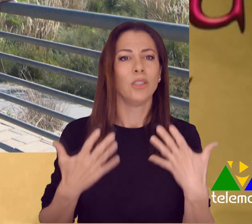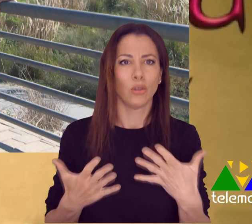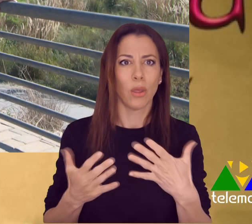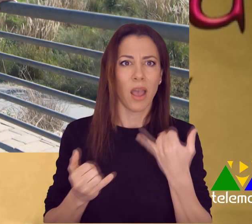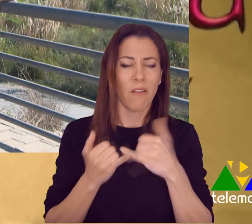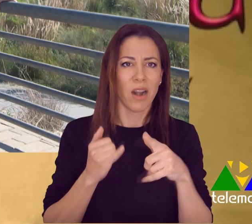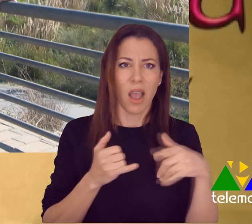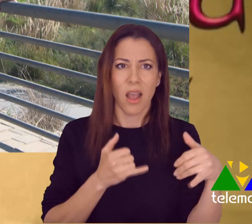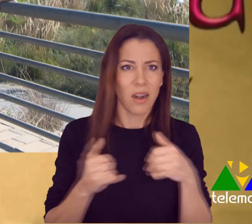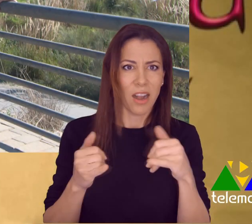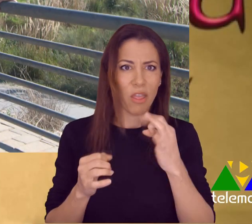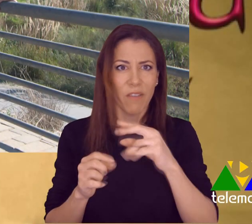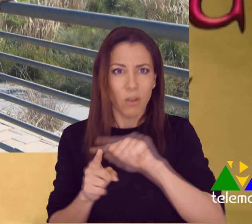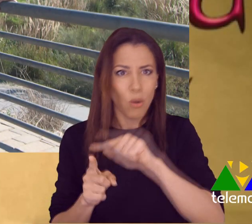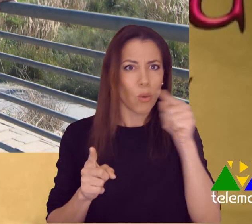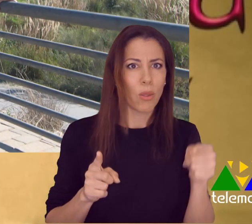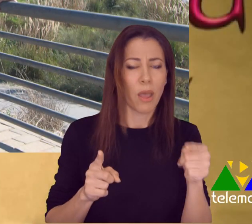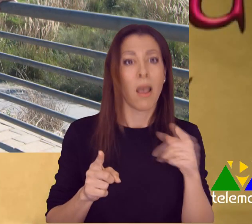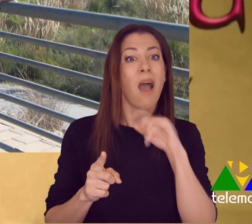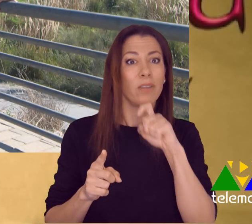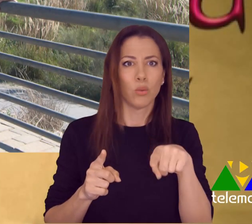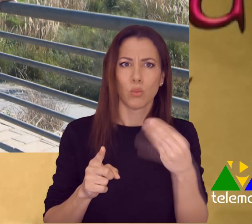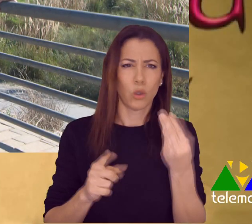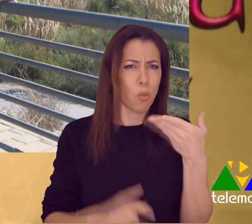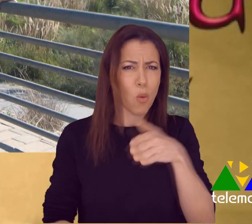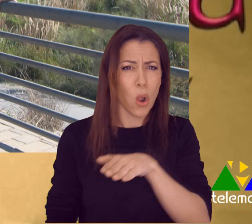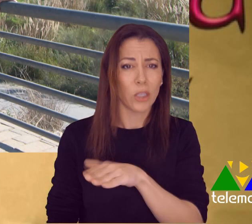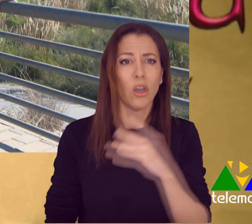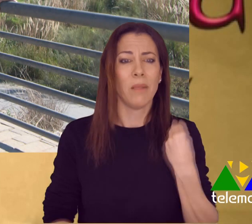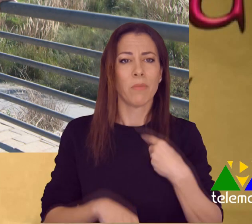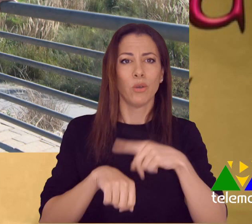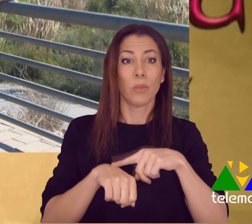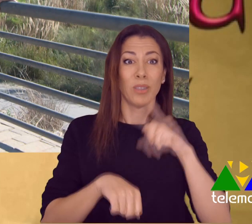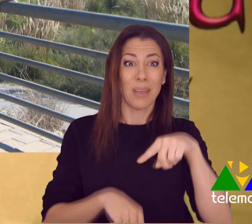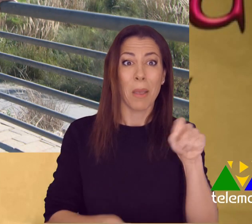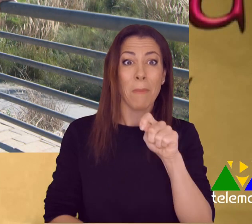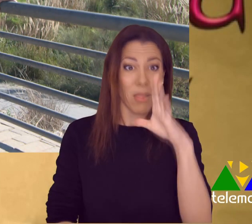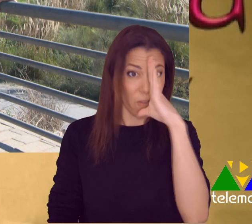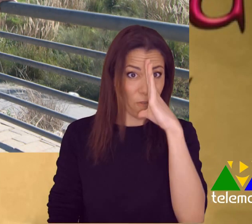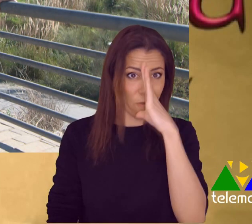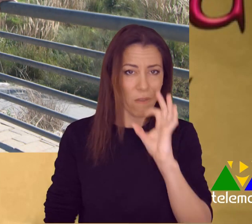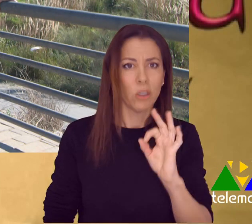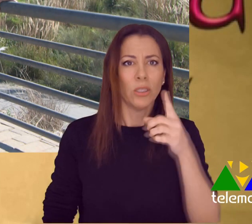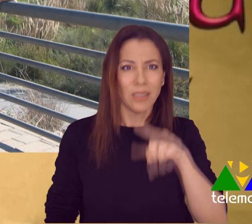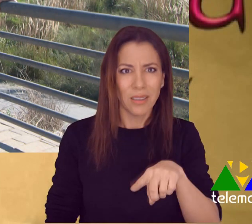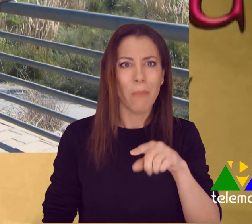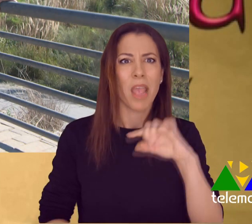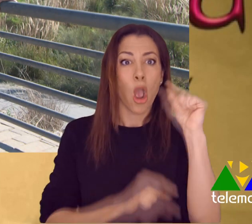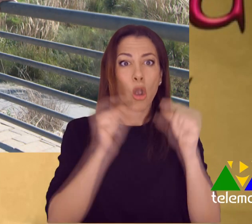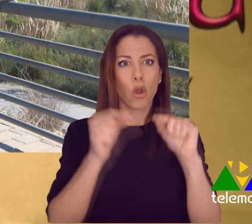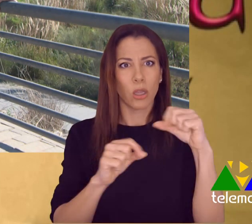río, indudablemente con un montón de muertos, porque además coincidió en un mes de febrero donde también había habido gota